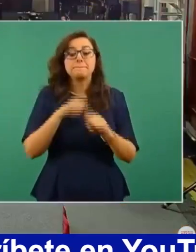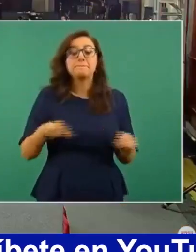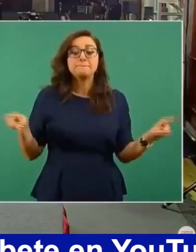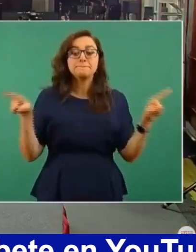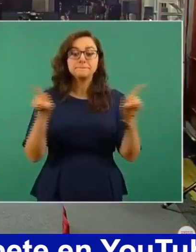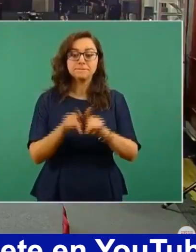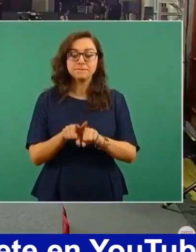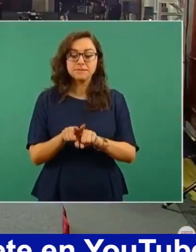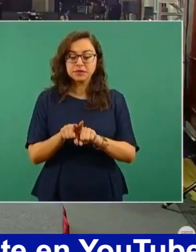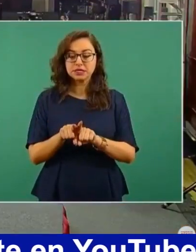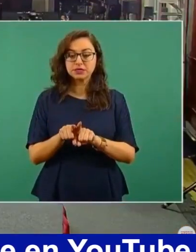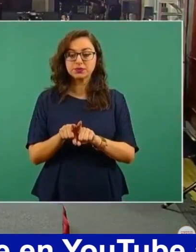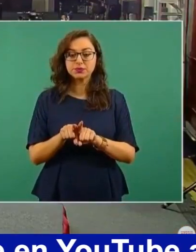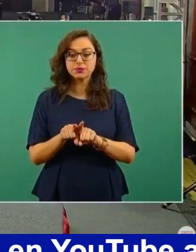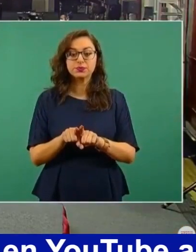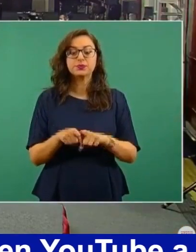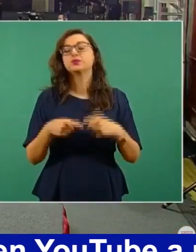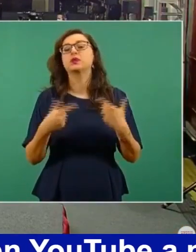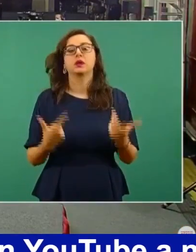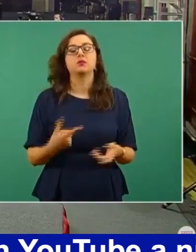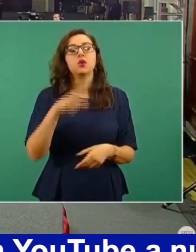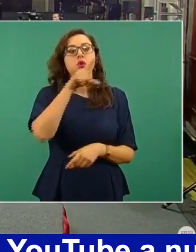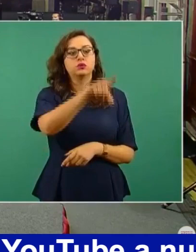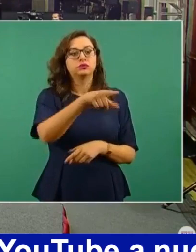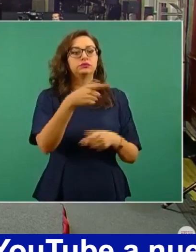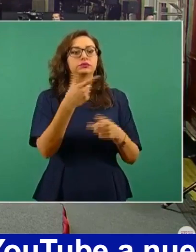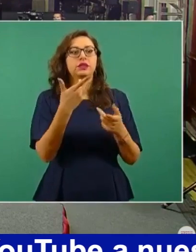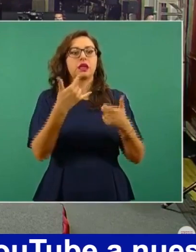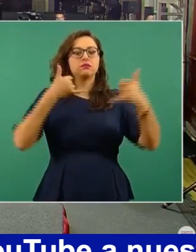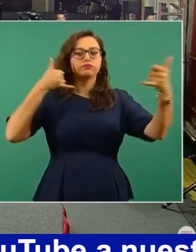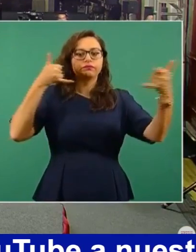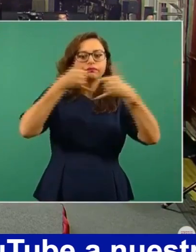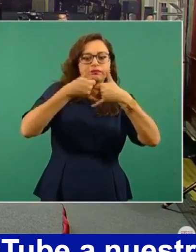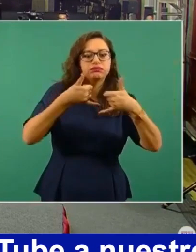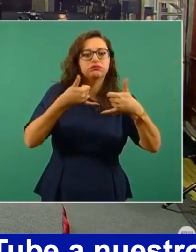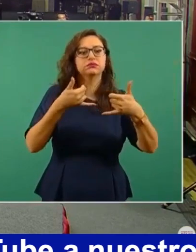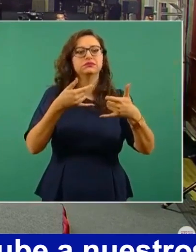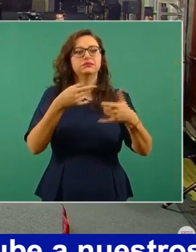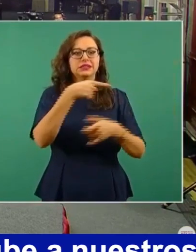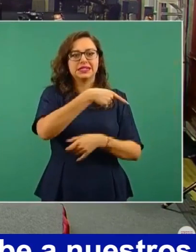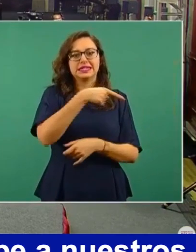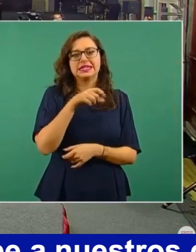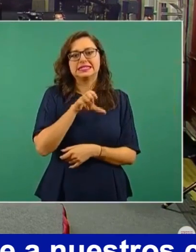intervenciones a sus telefónicas, a sus comunicaciones. Esto, presidente,